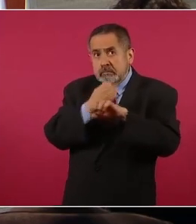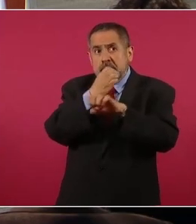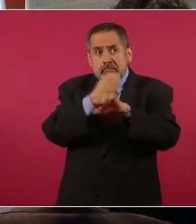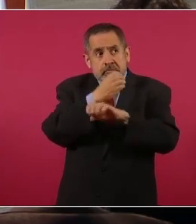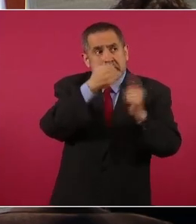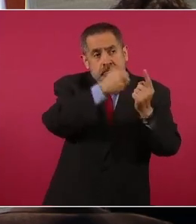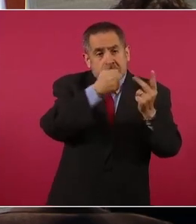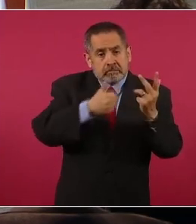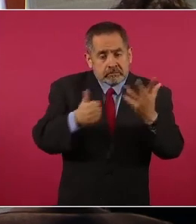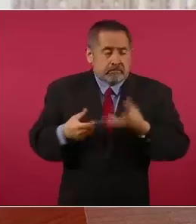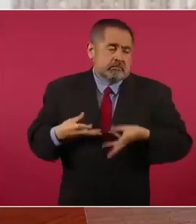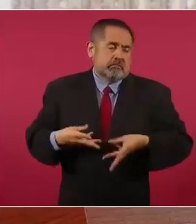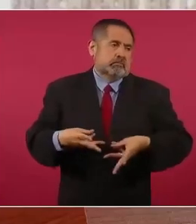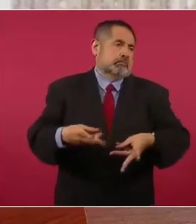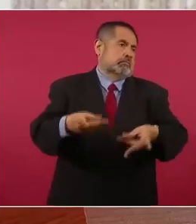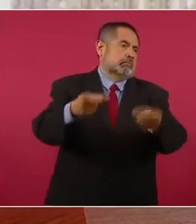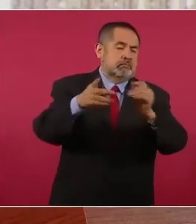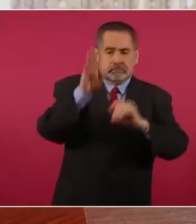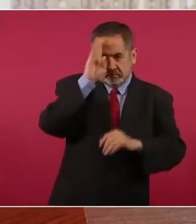Que no se gaste tanto,